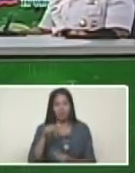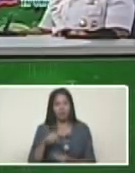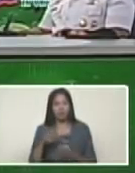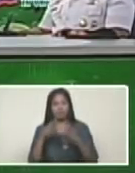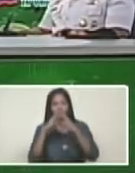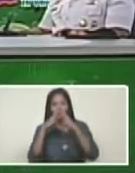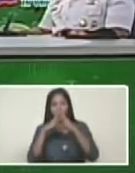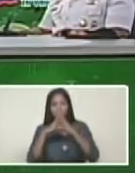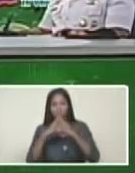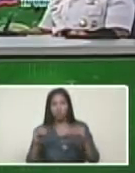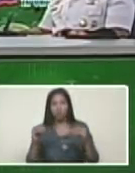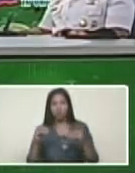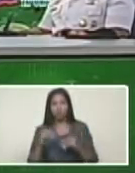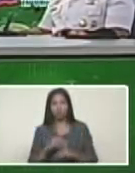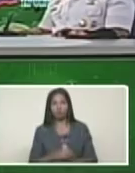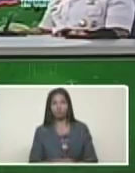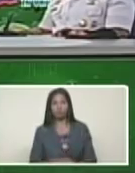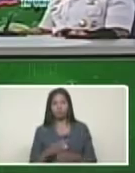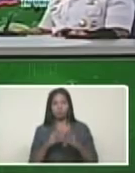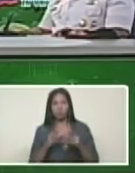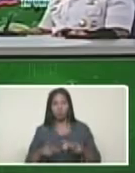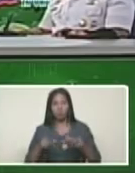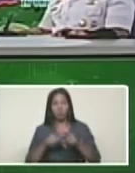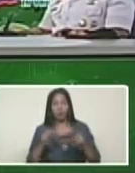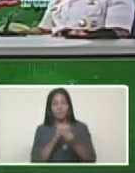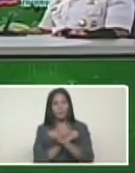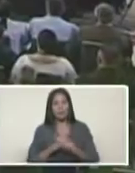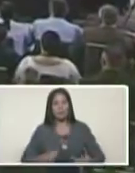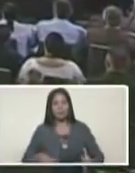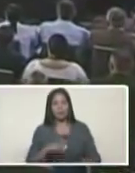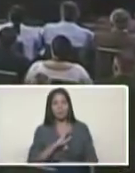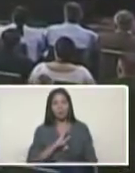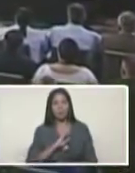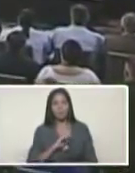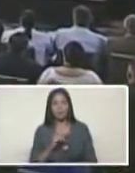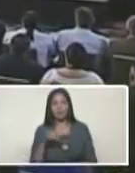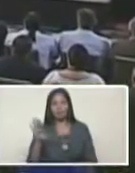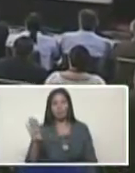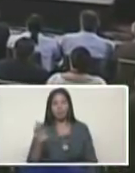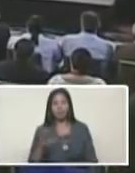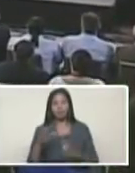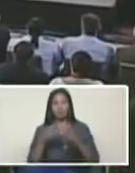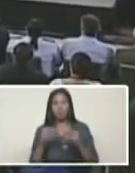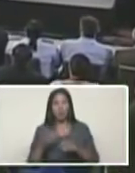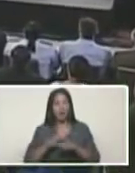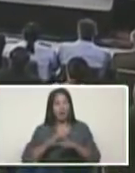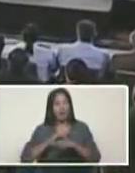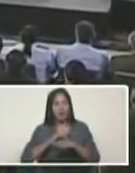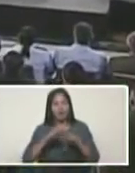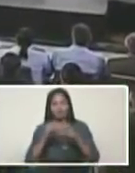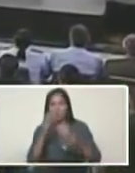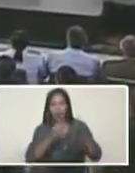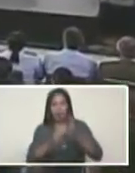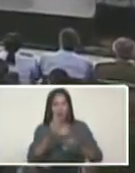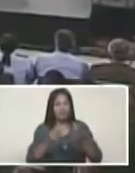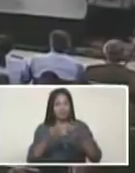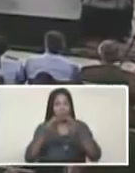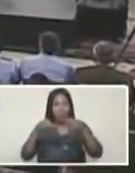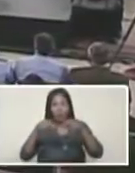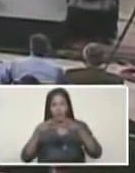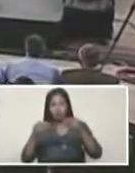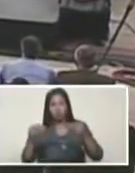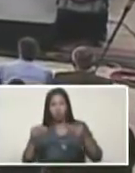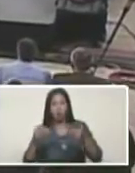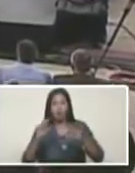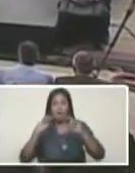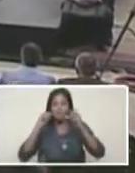todo, en las unidades militares del país, todo. Toda la carne, toda la leche, todos los huevos, todo